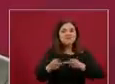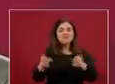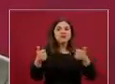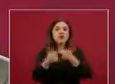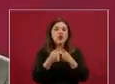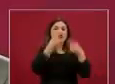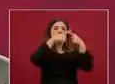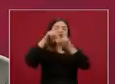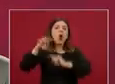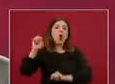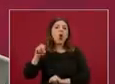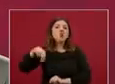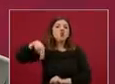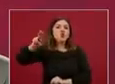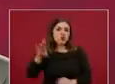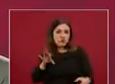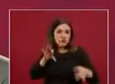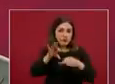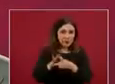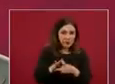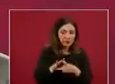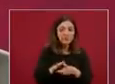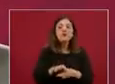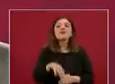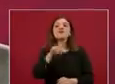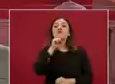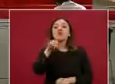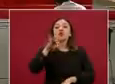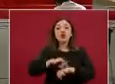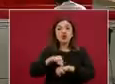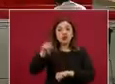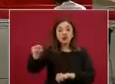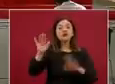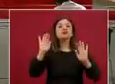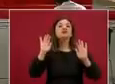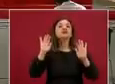por las Naciones Unidas, y el doctor Alcocer ya